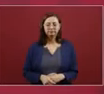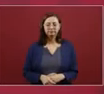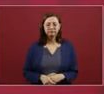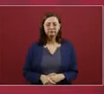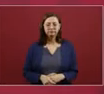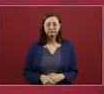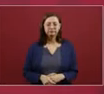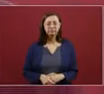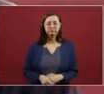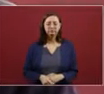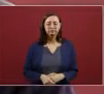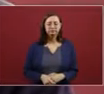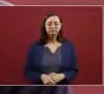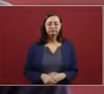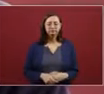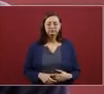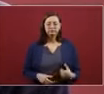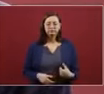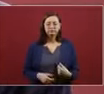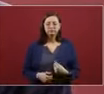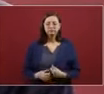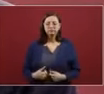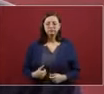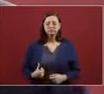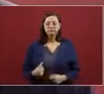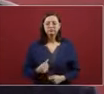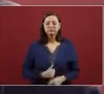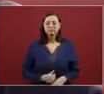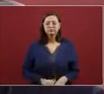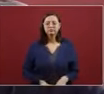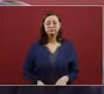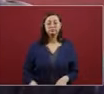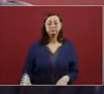Para que no nos confundan,